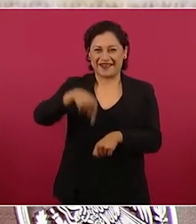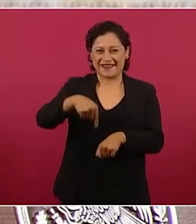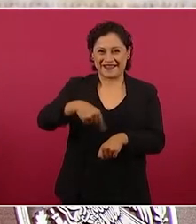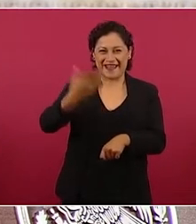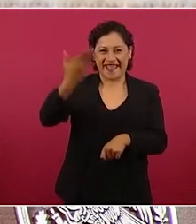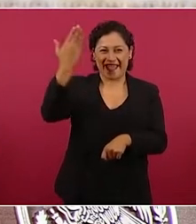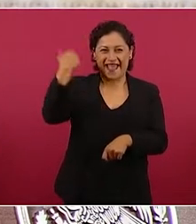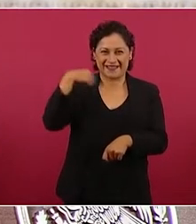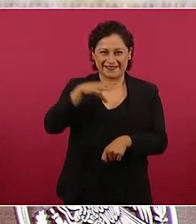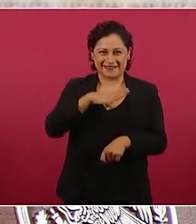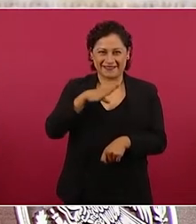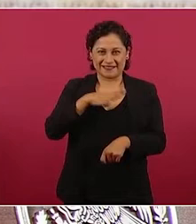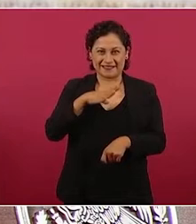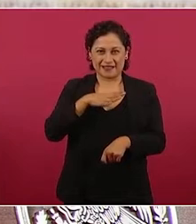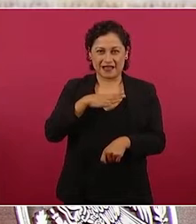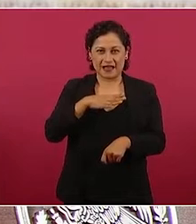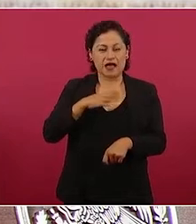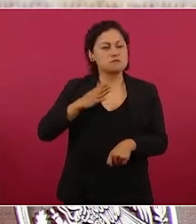Y no se fueron.